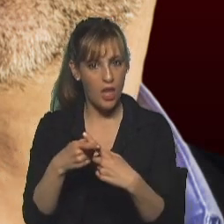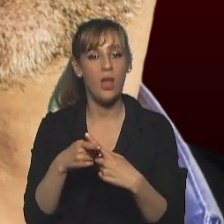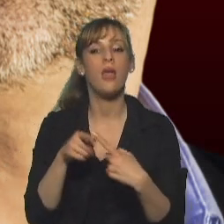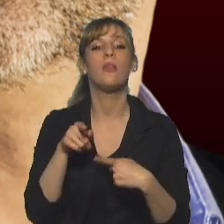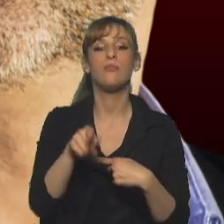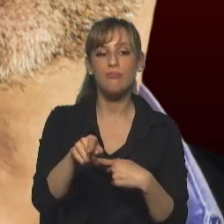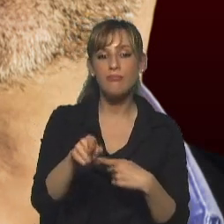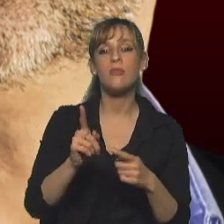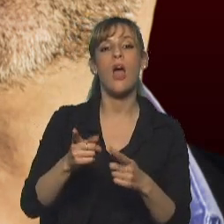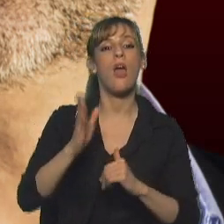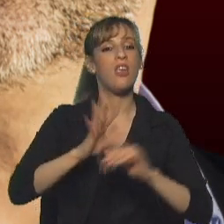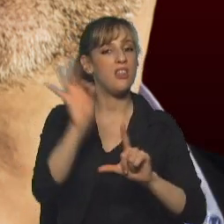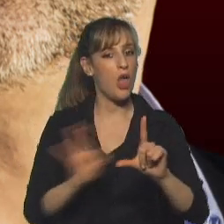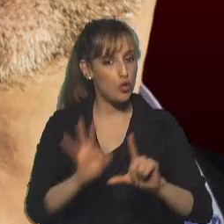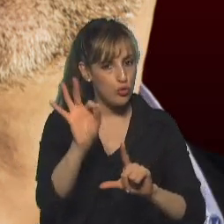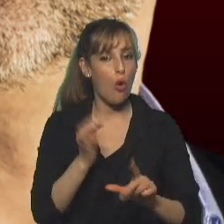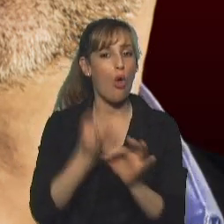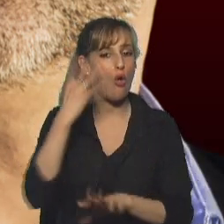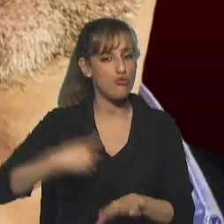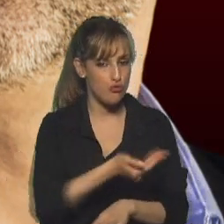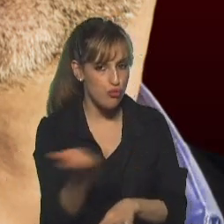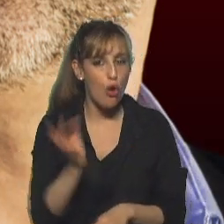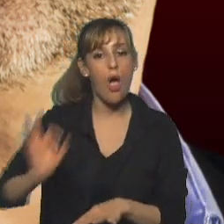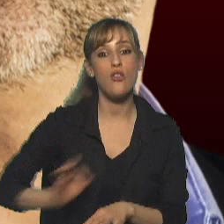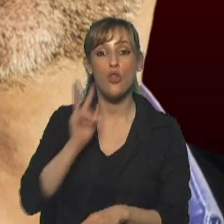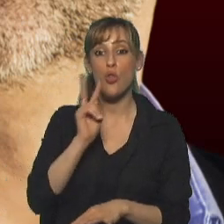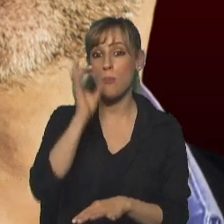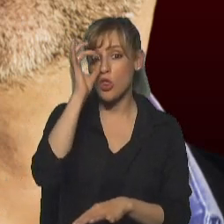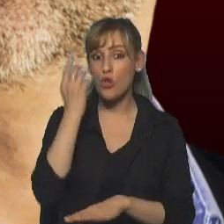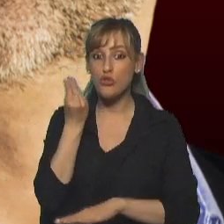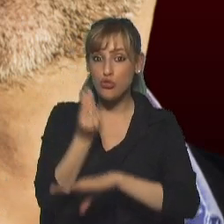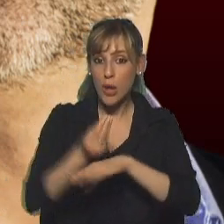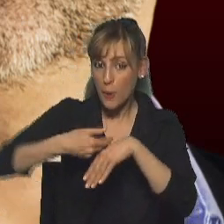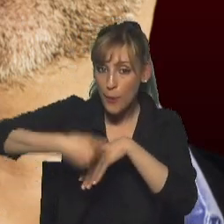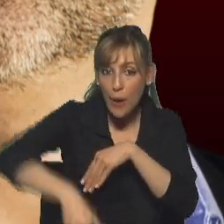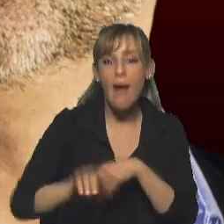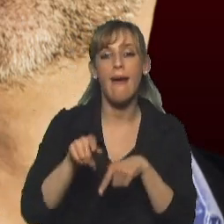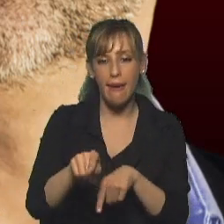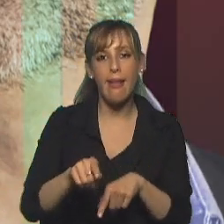Dignidad y desde el 2012 es alcalde de la comunidad de Recoleta de Santiago de Chile.